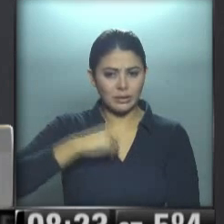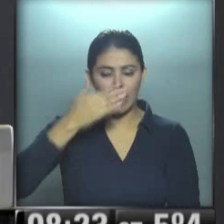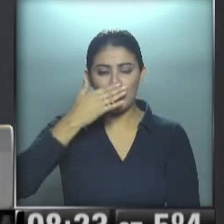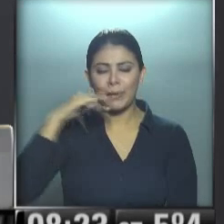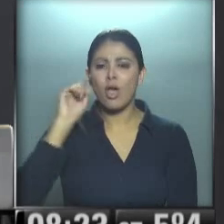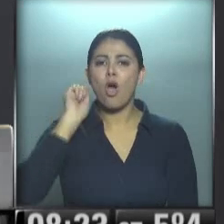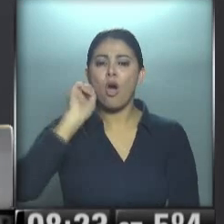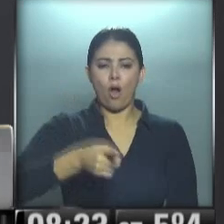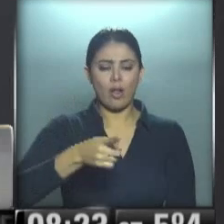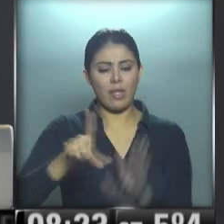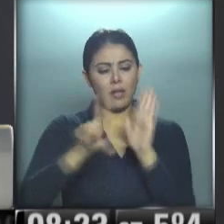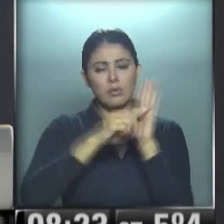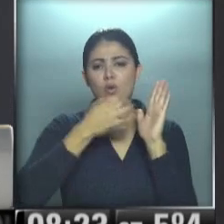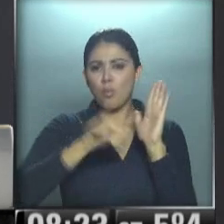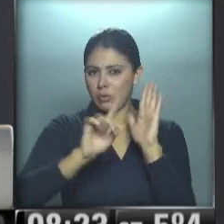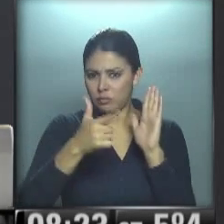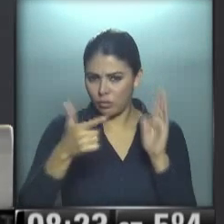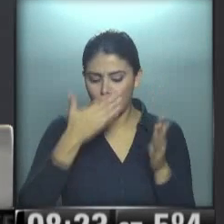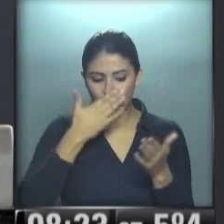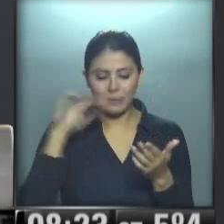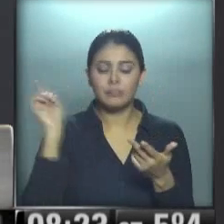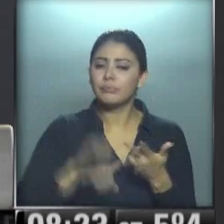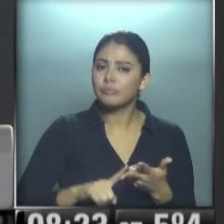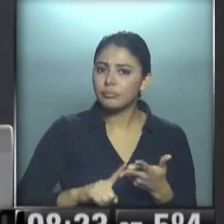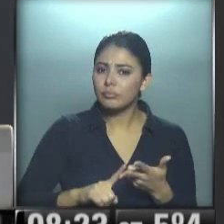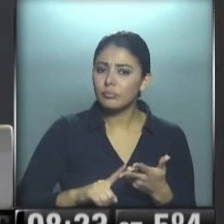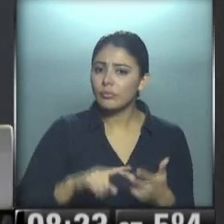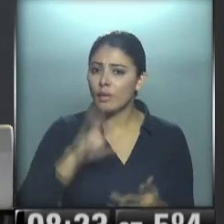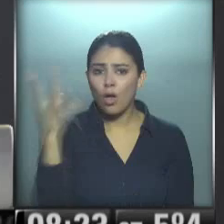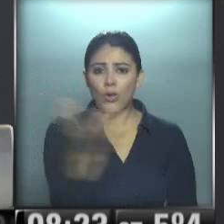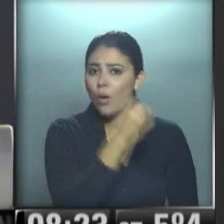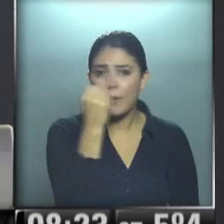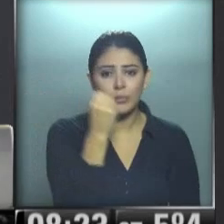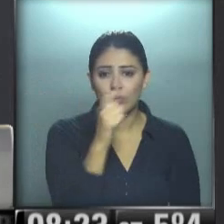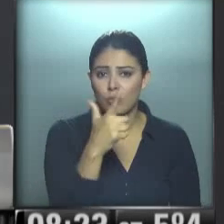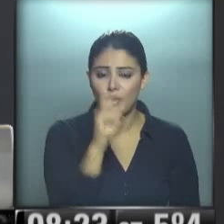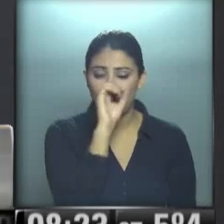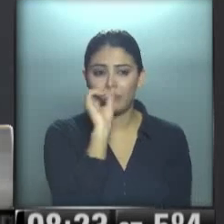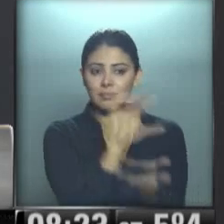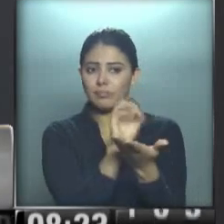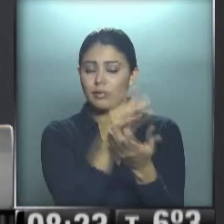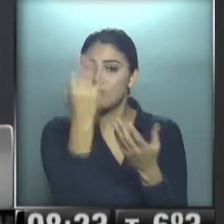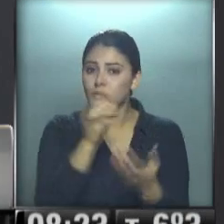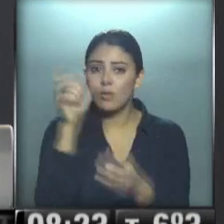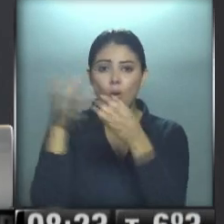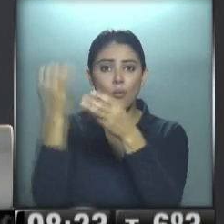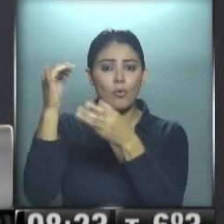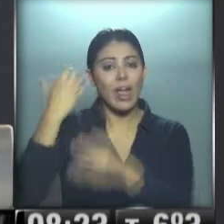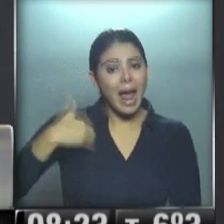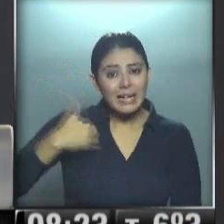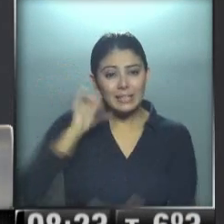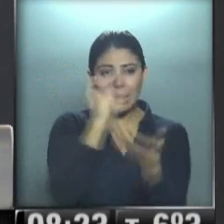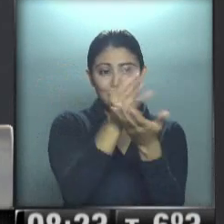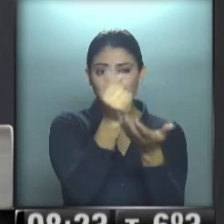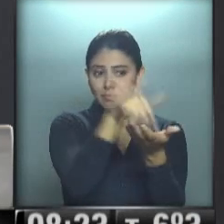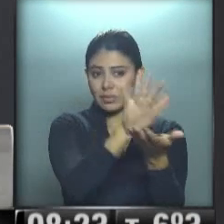desacato por incumplimiento tercero no se apropió de los recursos que son de los tenedores no de la república argentina